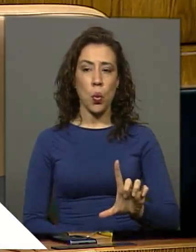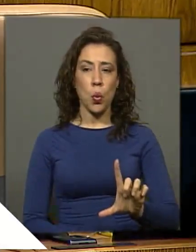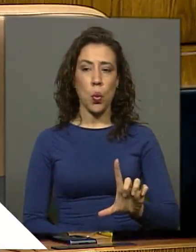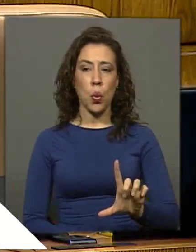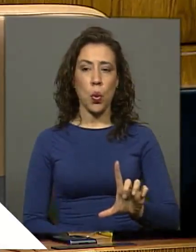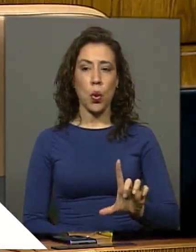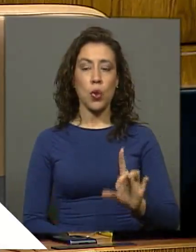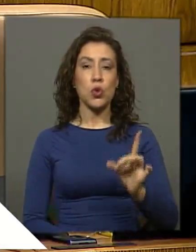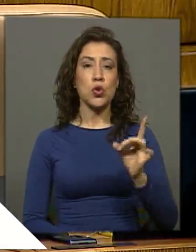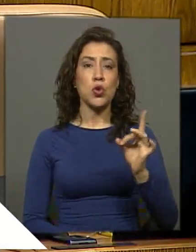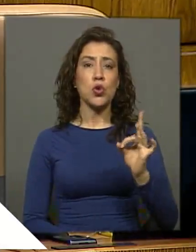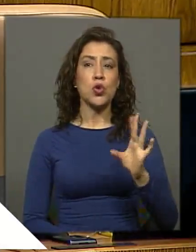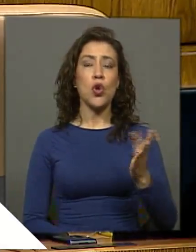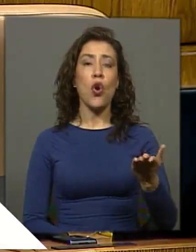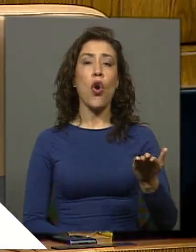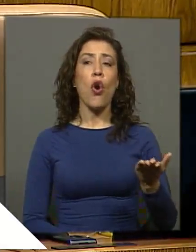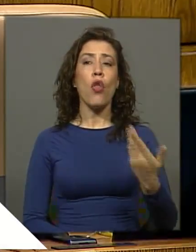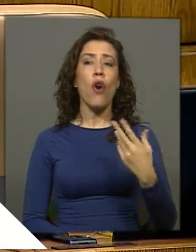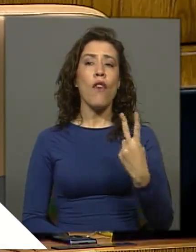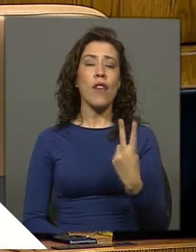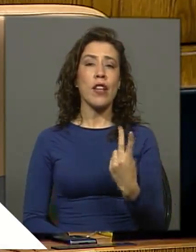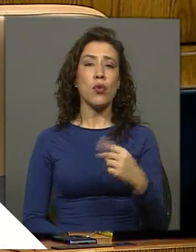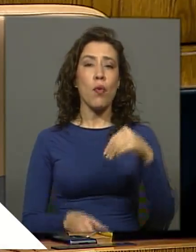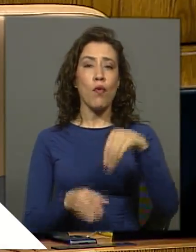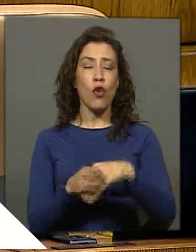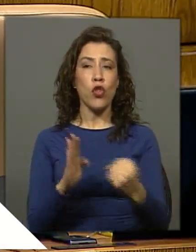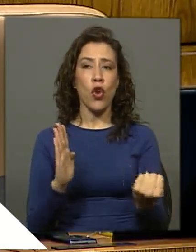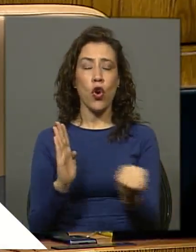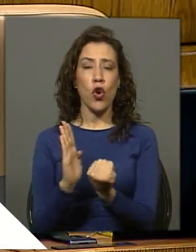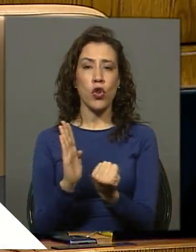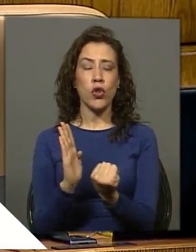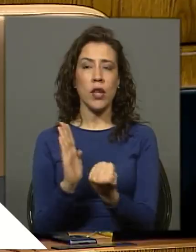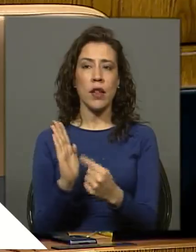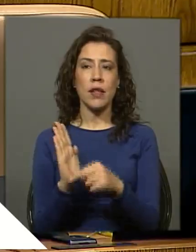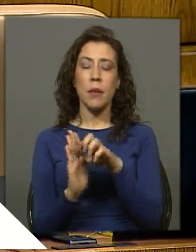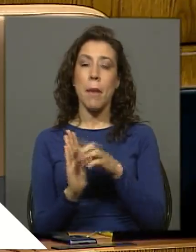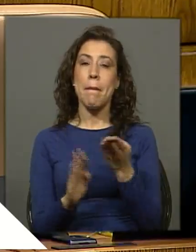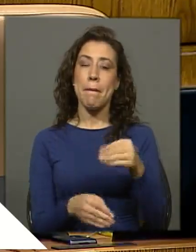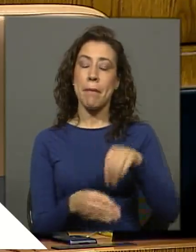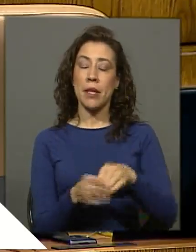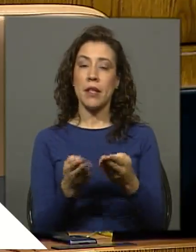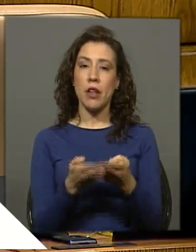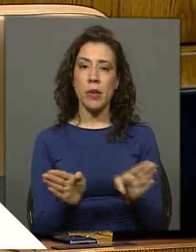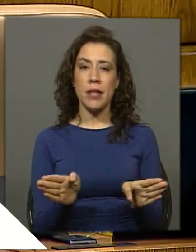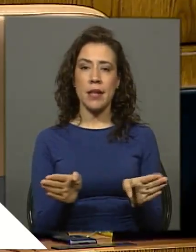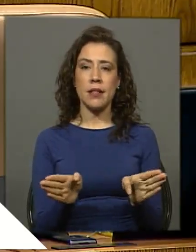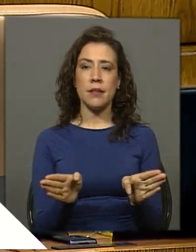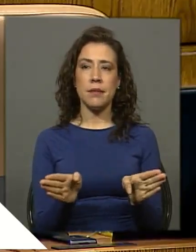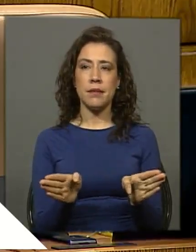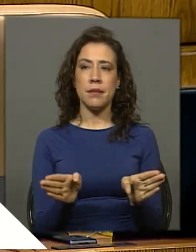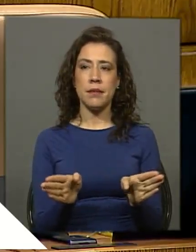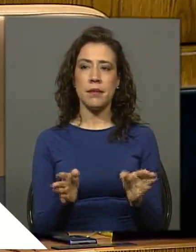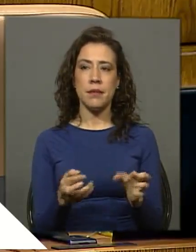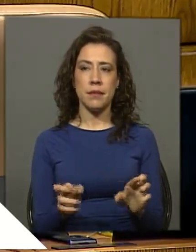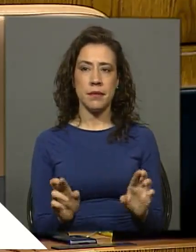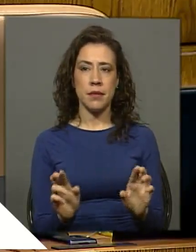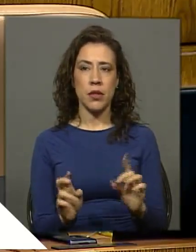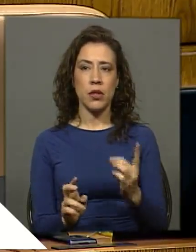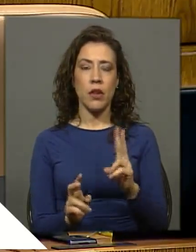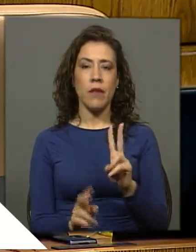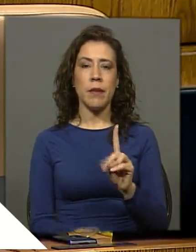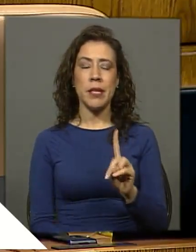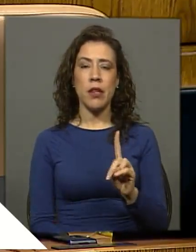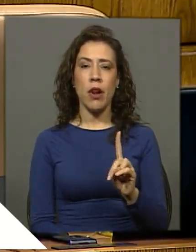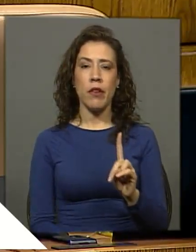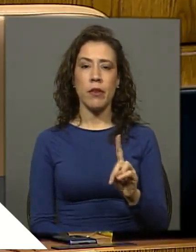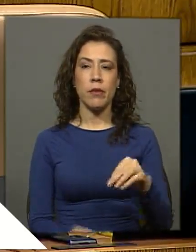obtuvimos solo 21 votos en contra de esta iniciativa pedimos votación separada en esa oportunidad solo 21 votos en contra